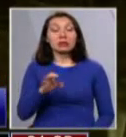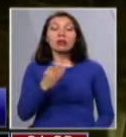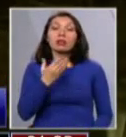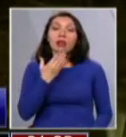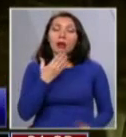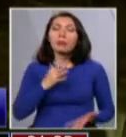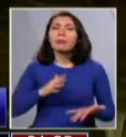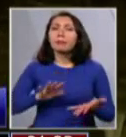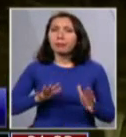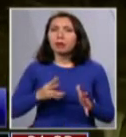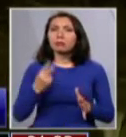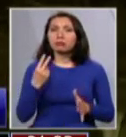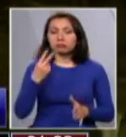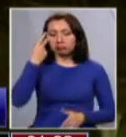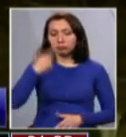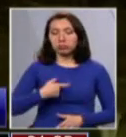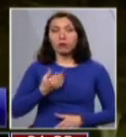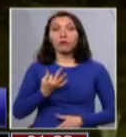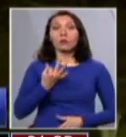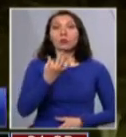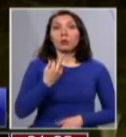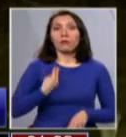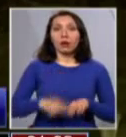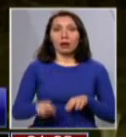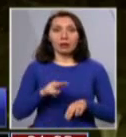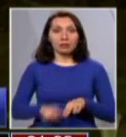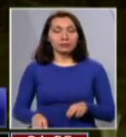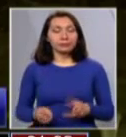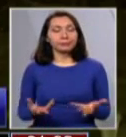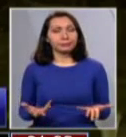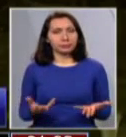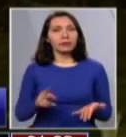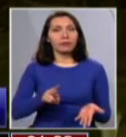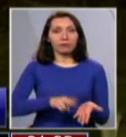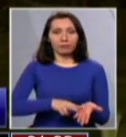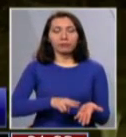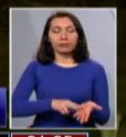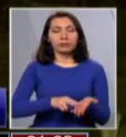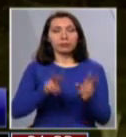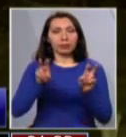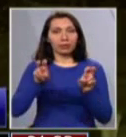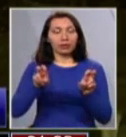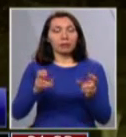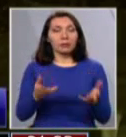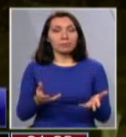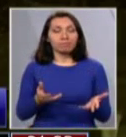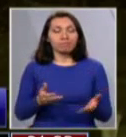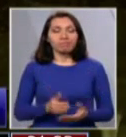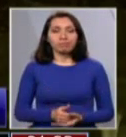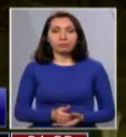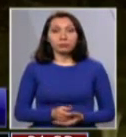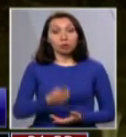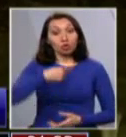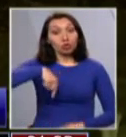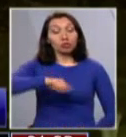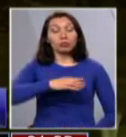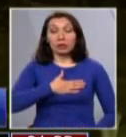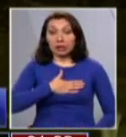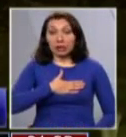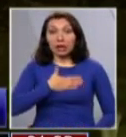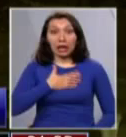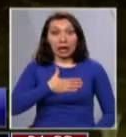también con su propio futuro y por eso que realmente el tema no es cierto si nosotros queremos